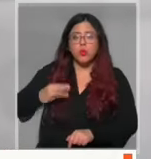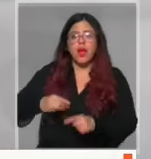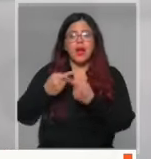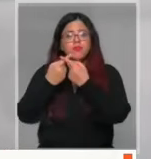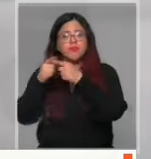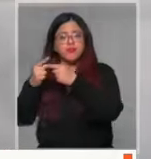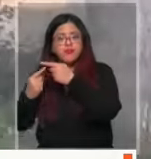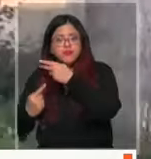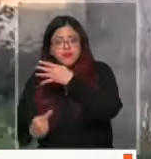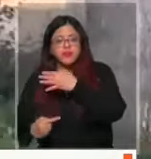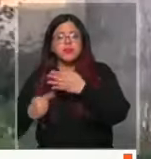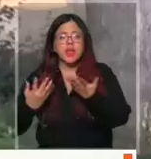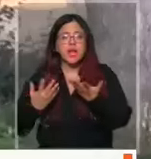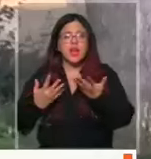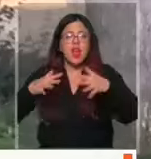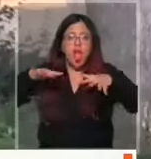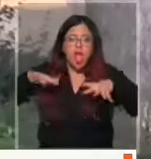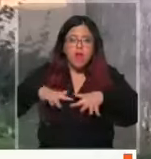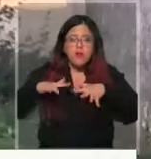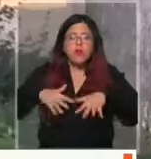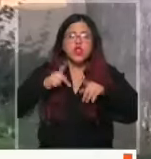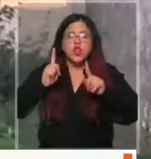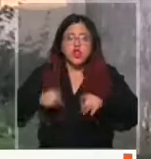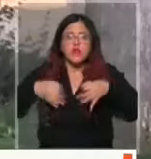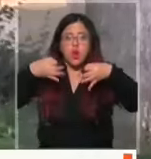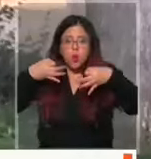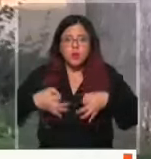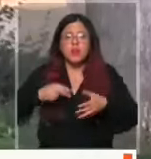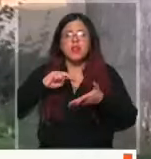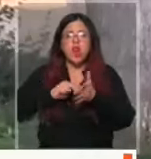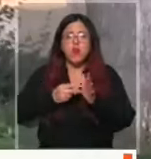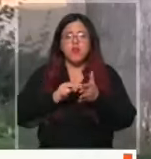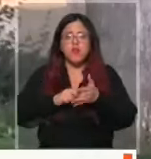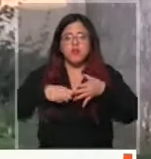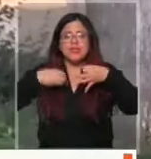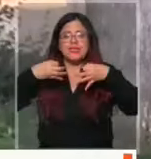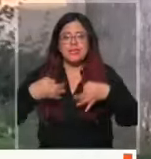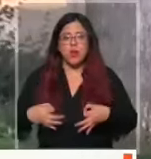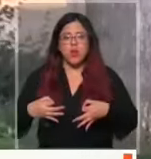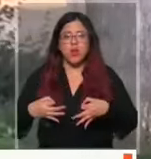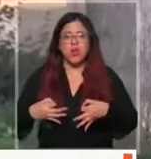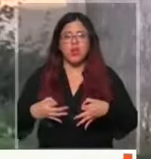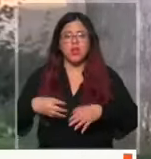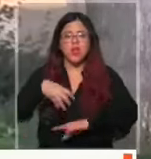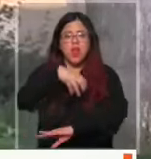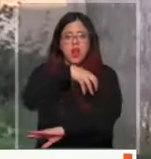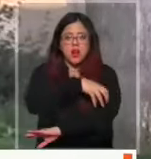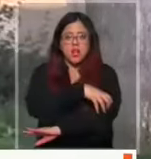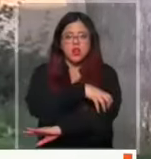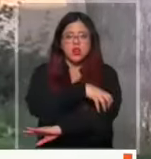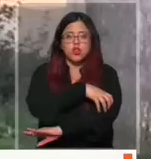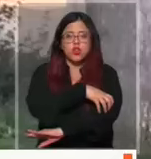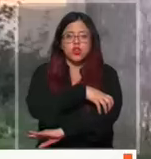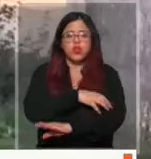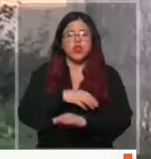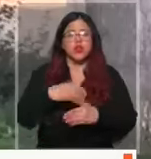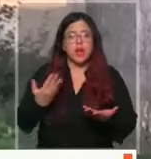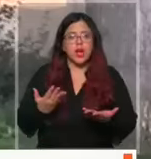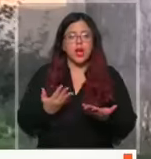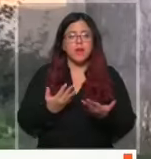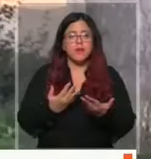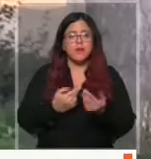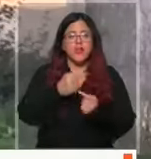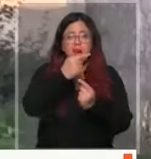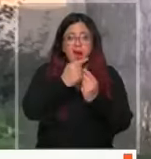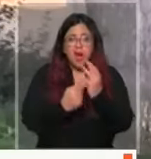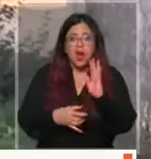redoblar los esfuerzos para poder hacer frente a esta grave crisis en la seguridad de la región. En todos y cada uno de los